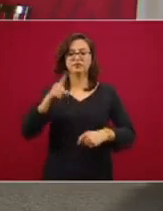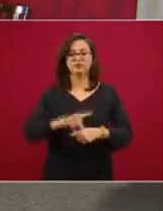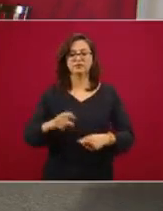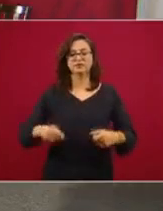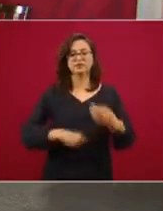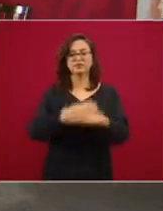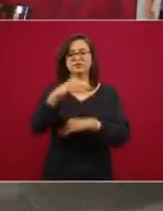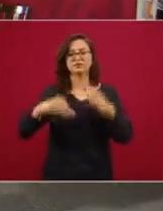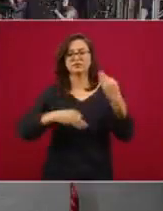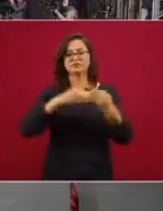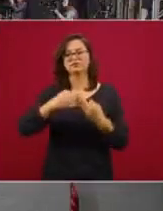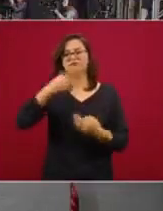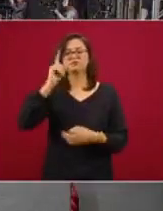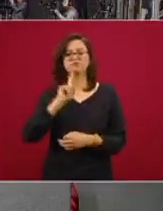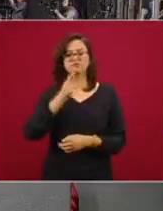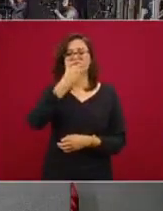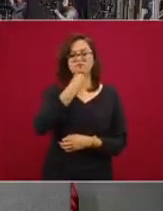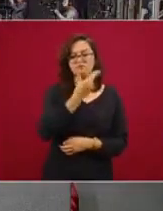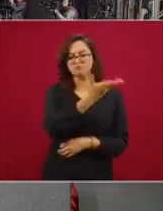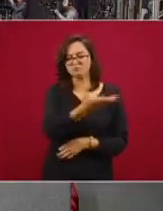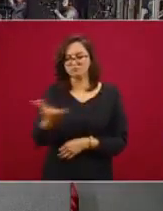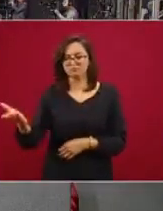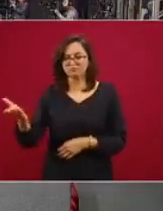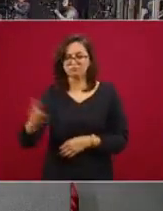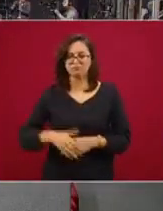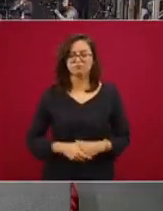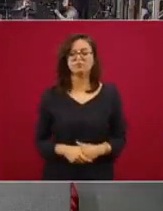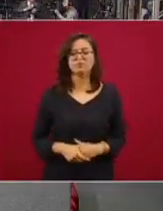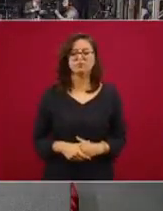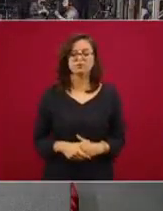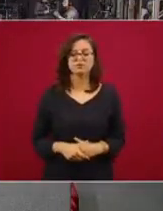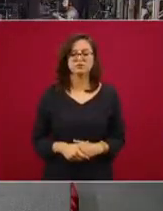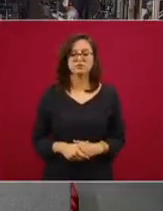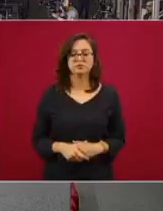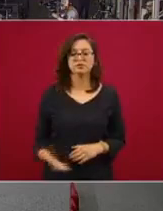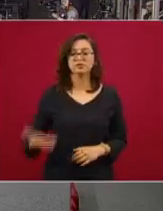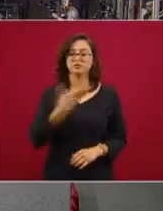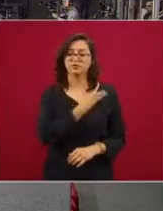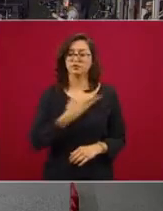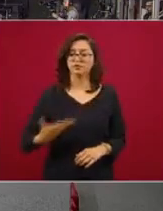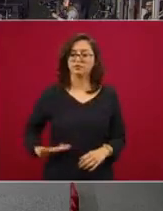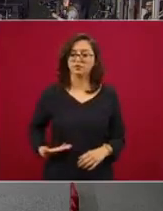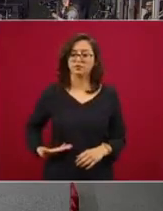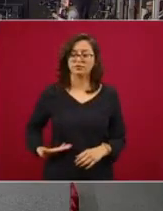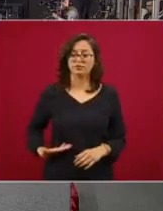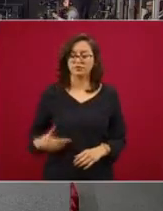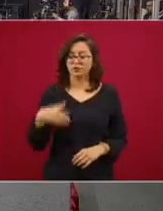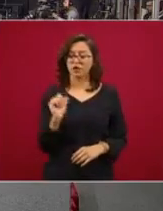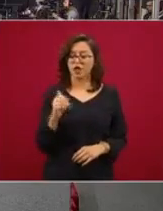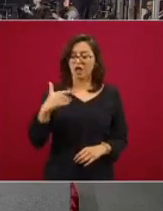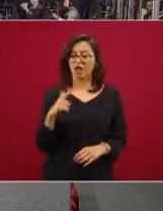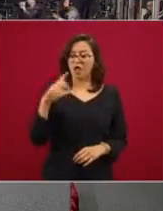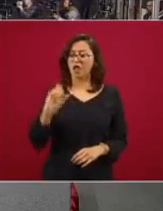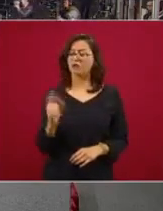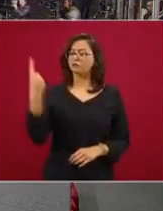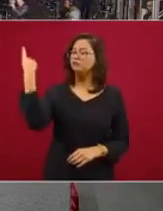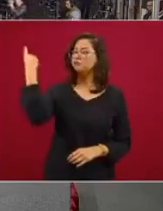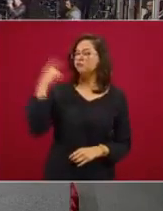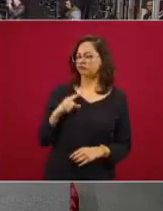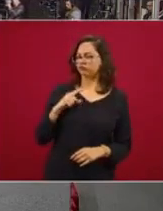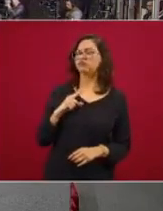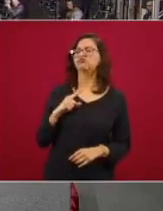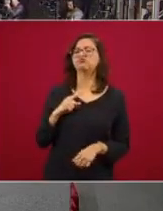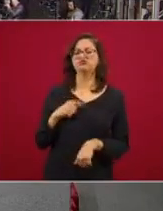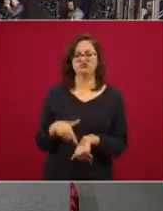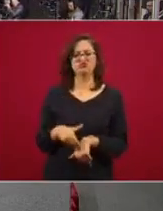México, Olga Sánchez Cordero, en compañía de las dirigentes de cada dependencia, estuvieron hoy en la mañanera y respondieron todas las